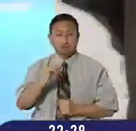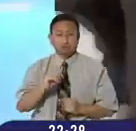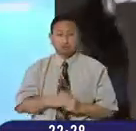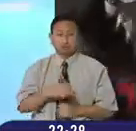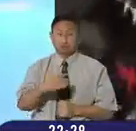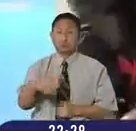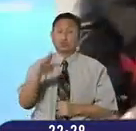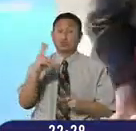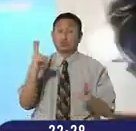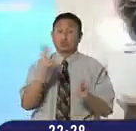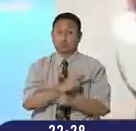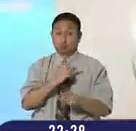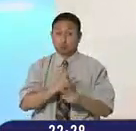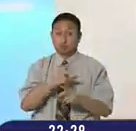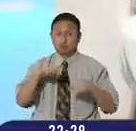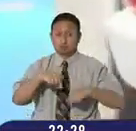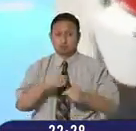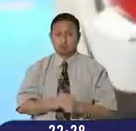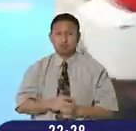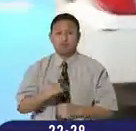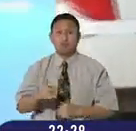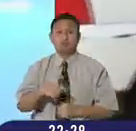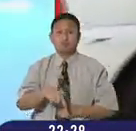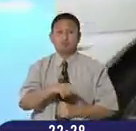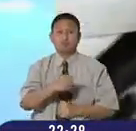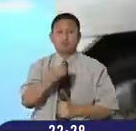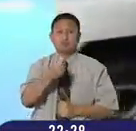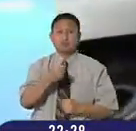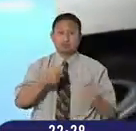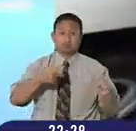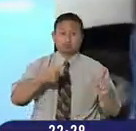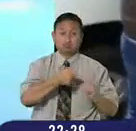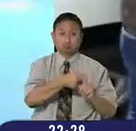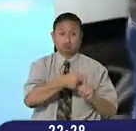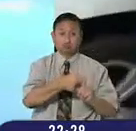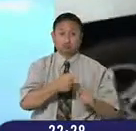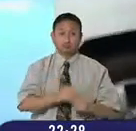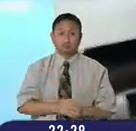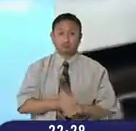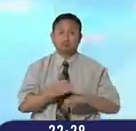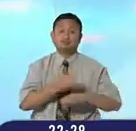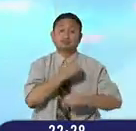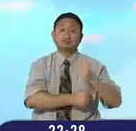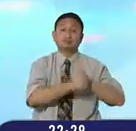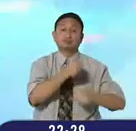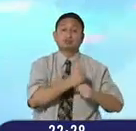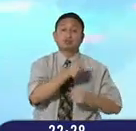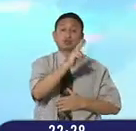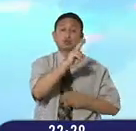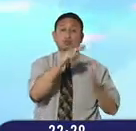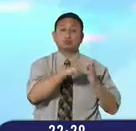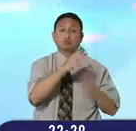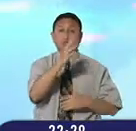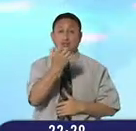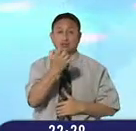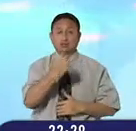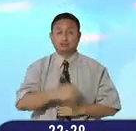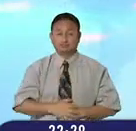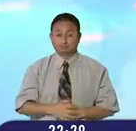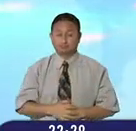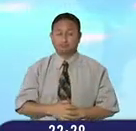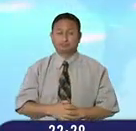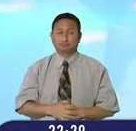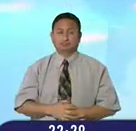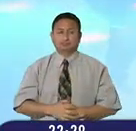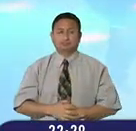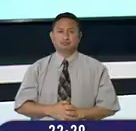alta peligrosidad. Era buscado por tentativa de asesinato, hecho ocurrido en el año 2015. En Quito informó